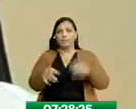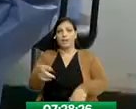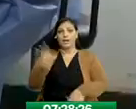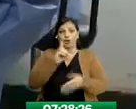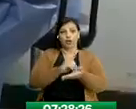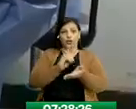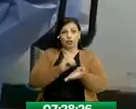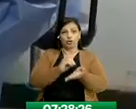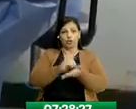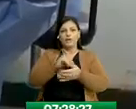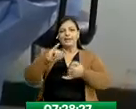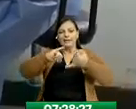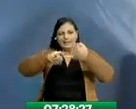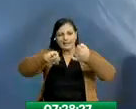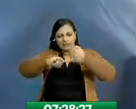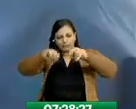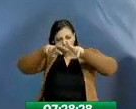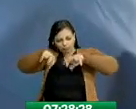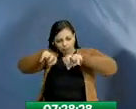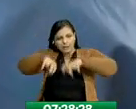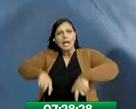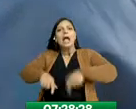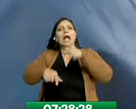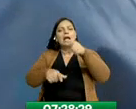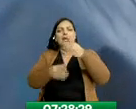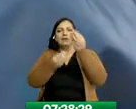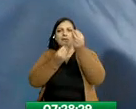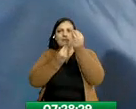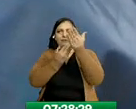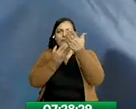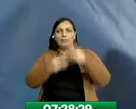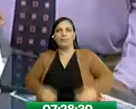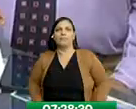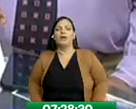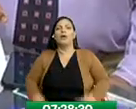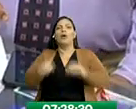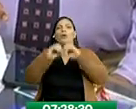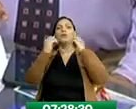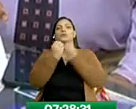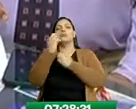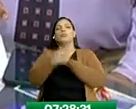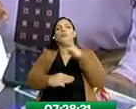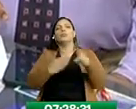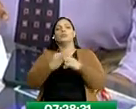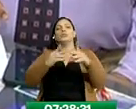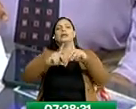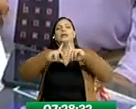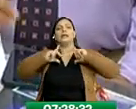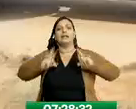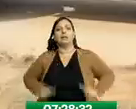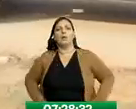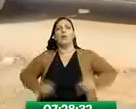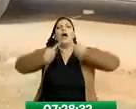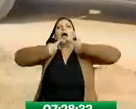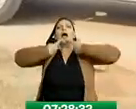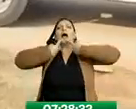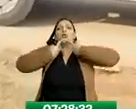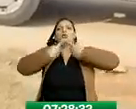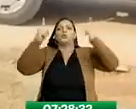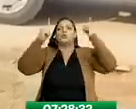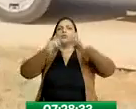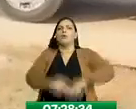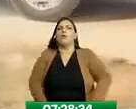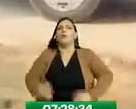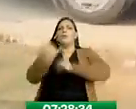que lanzó la Organización Mundial de la Salud es con el fin de prepararnos, pues a decir de la OMS, si el coronavirus se